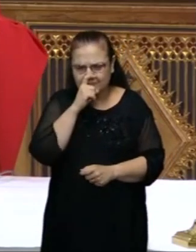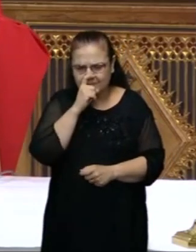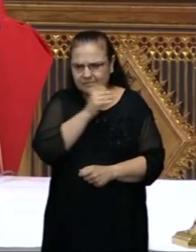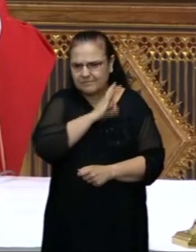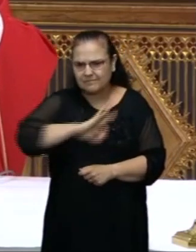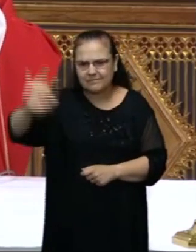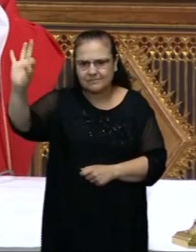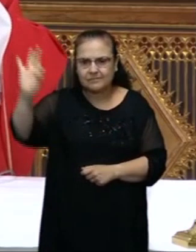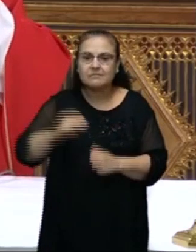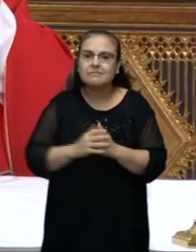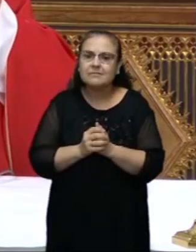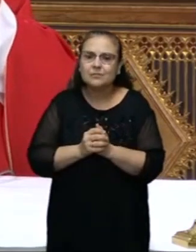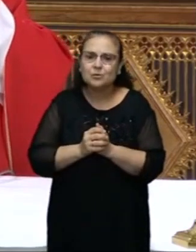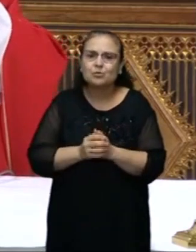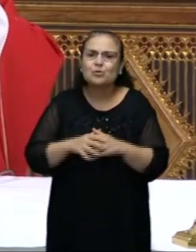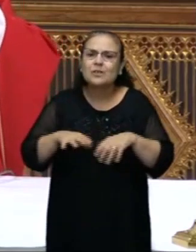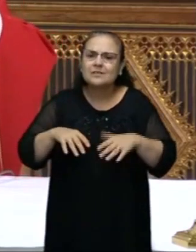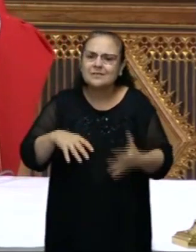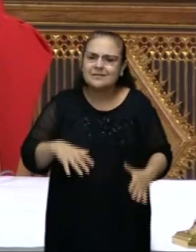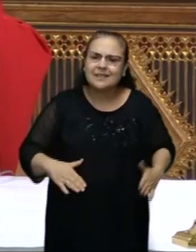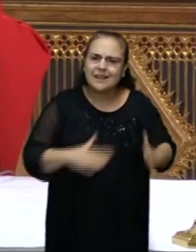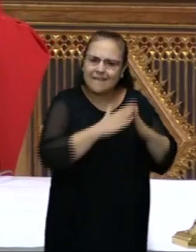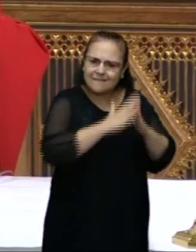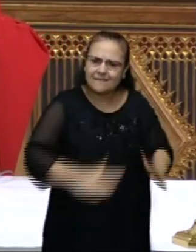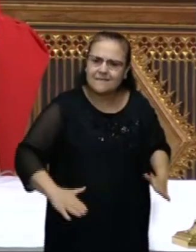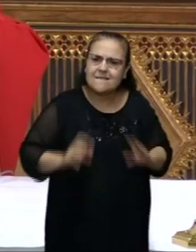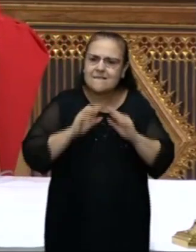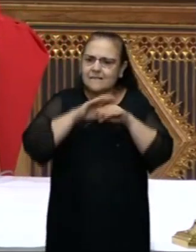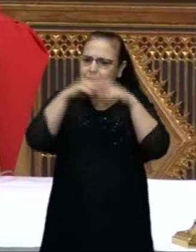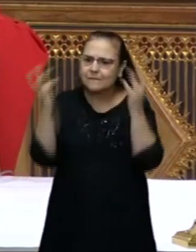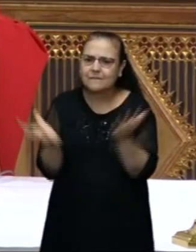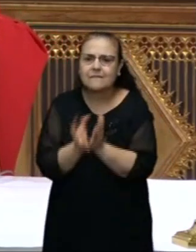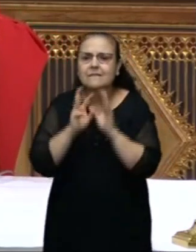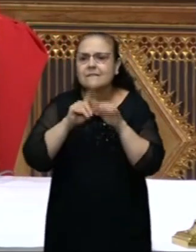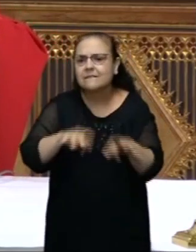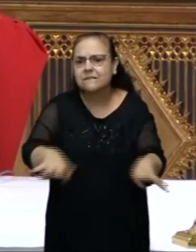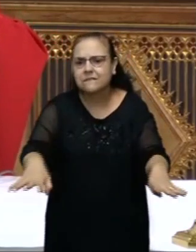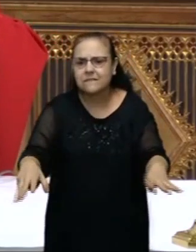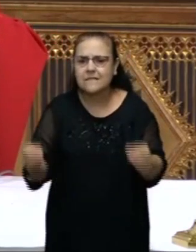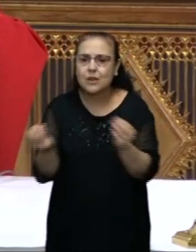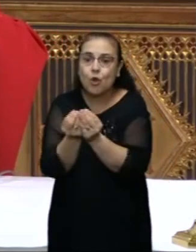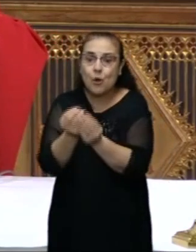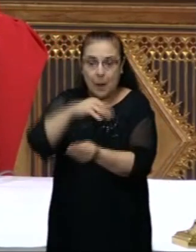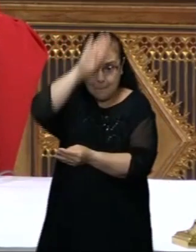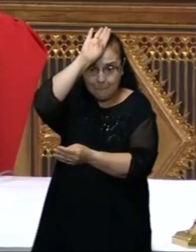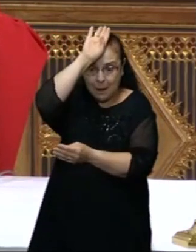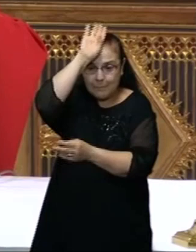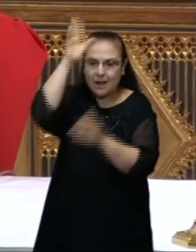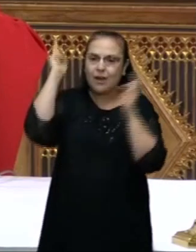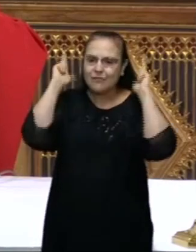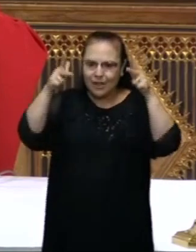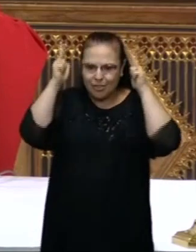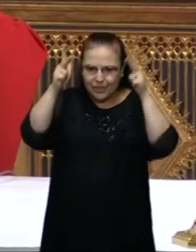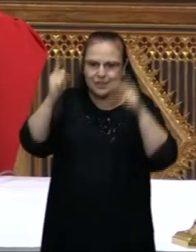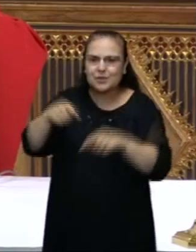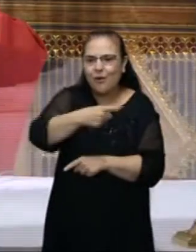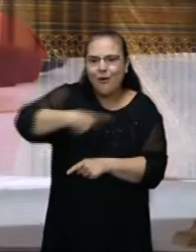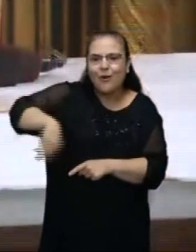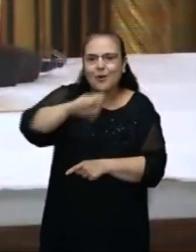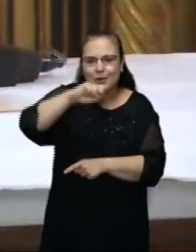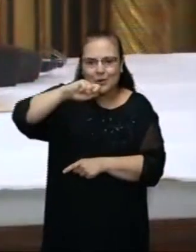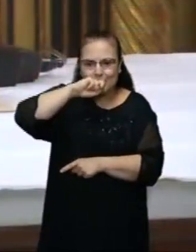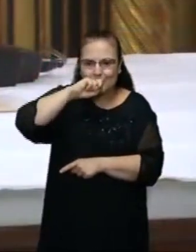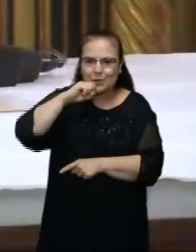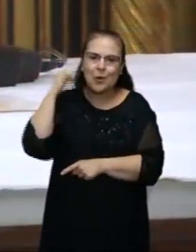Acuérdate, Señor, de tu Iglesia extendida por toda la tierra y con el Papa Francisco, con